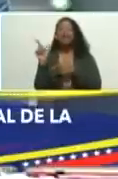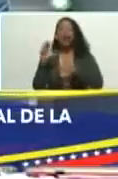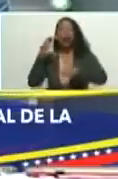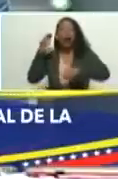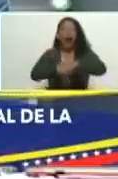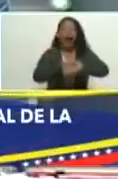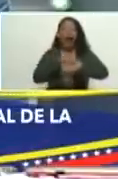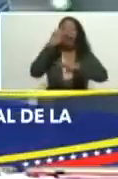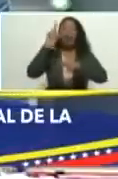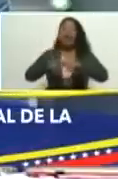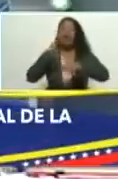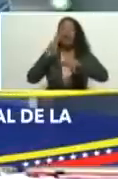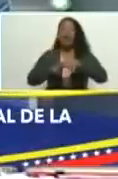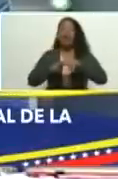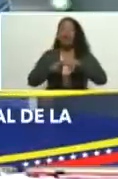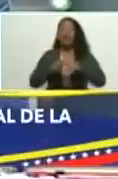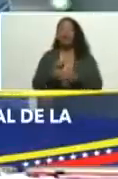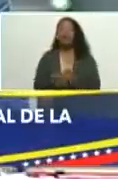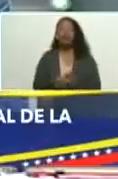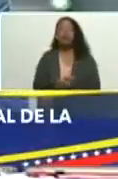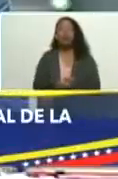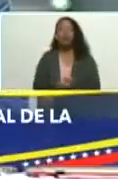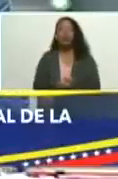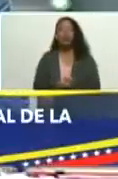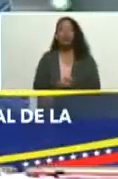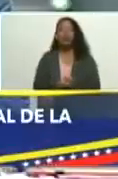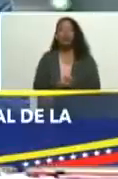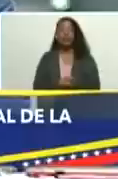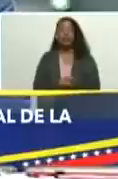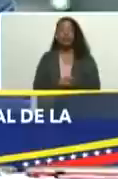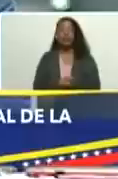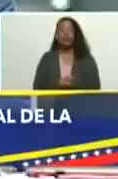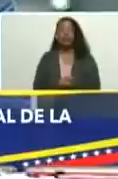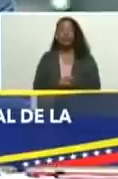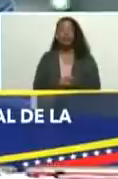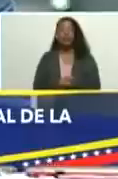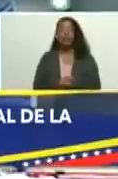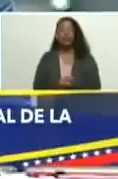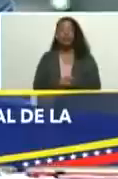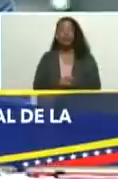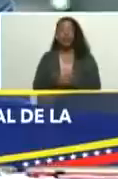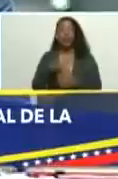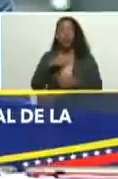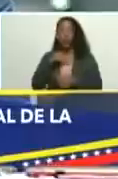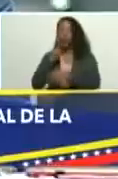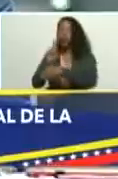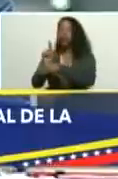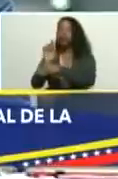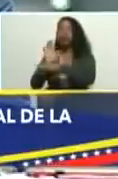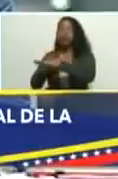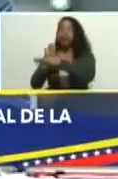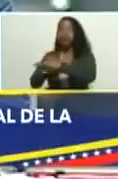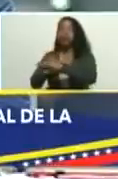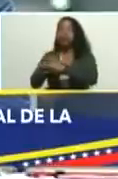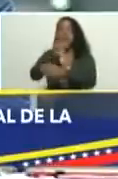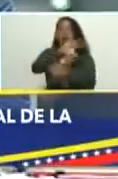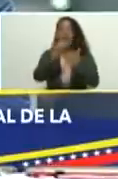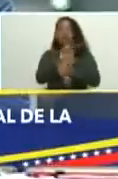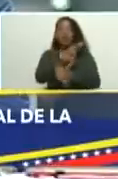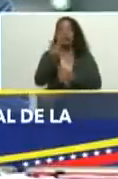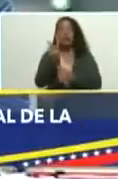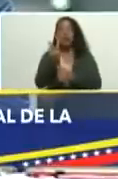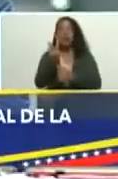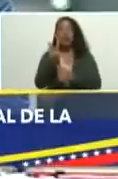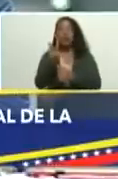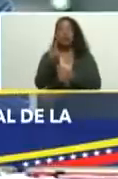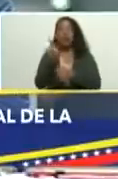el águila negra, chicos. ¿Ah? Le he dicho a la vicepresidenta que en